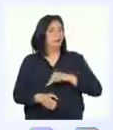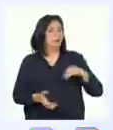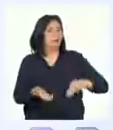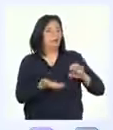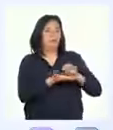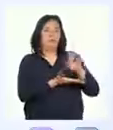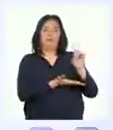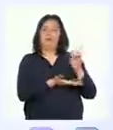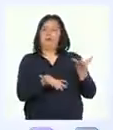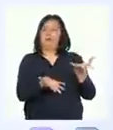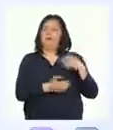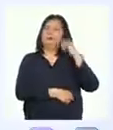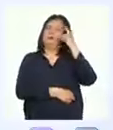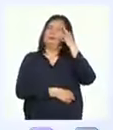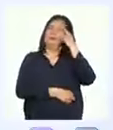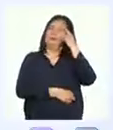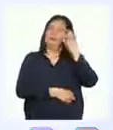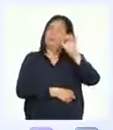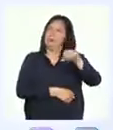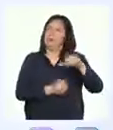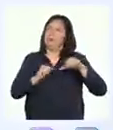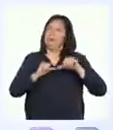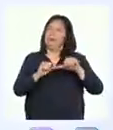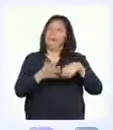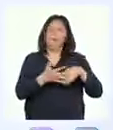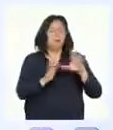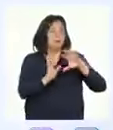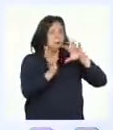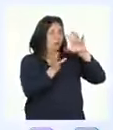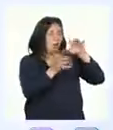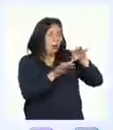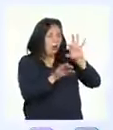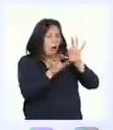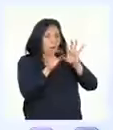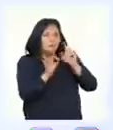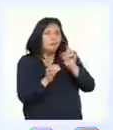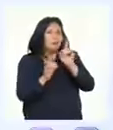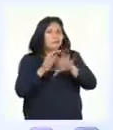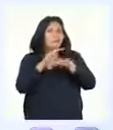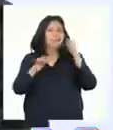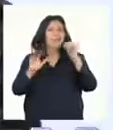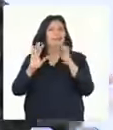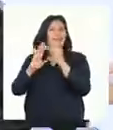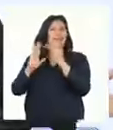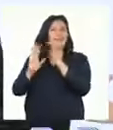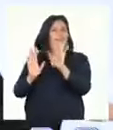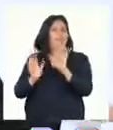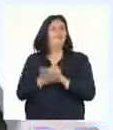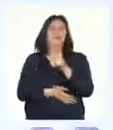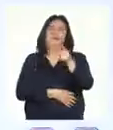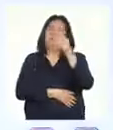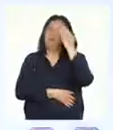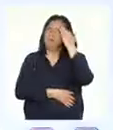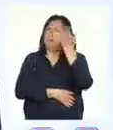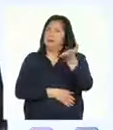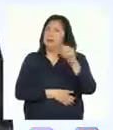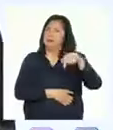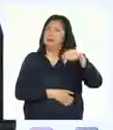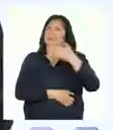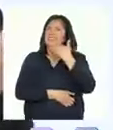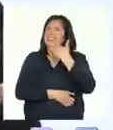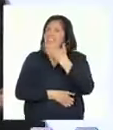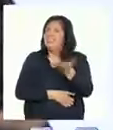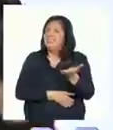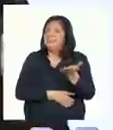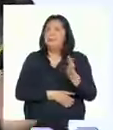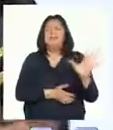del Ministerio de Educación pensada para que podamos seguir descubriendo el mundo sin tener que salir de nuestros hogares. Como ustedes ya saben, este programa está